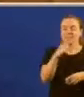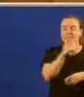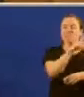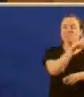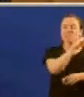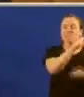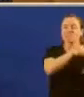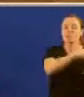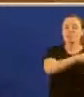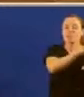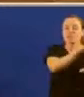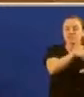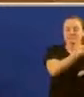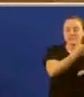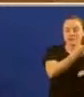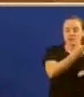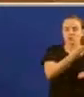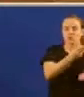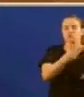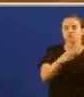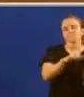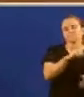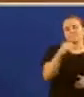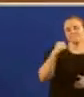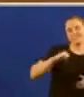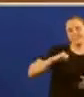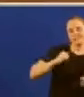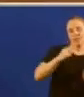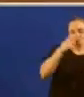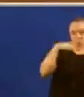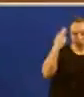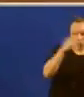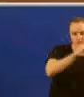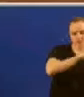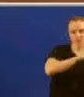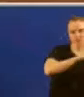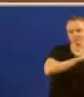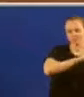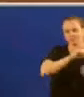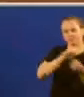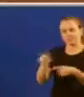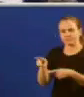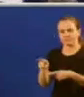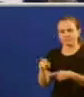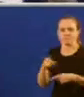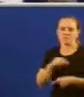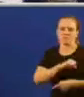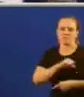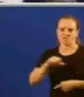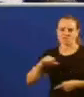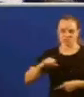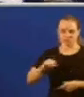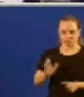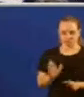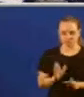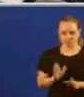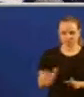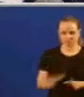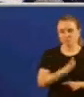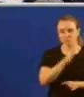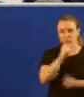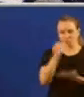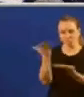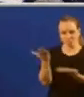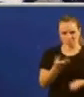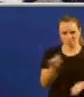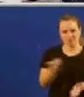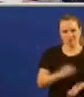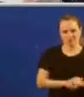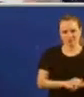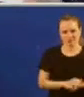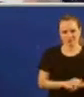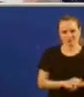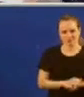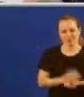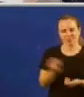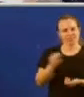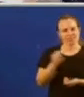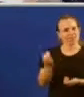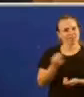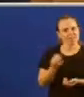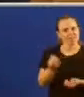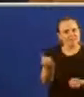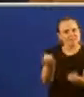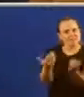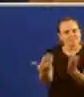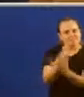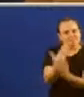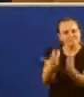a privada. Quizáis esa é a resposta desta foto. É imprescindible, señor Feijó, que nos aclare